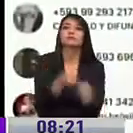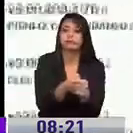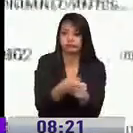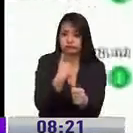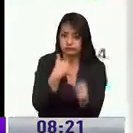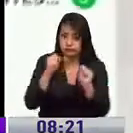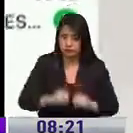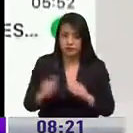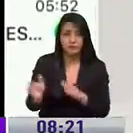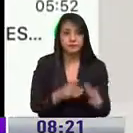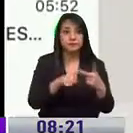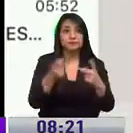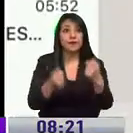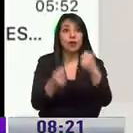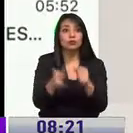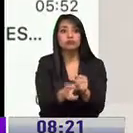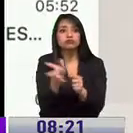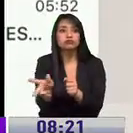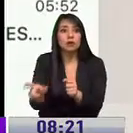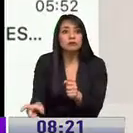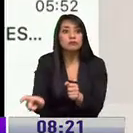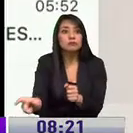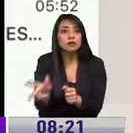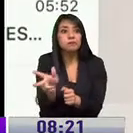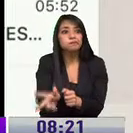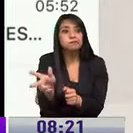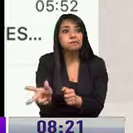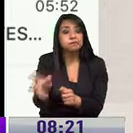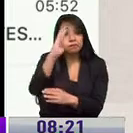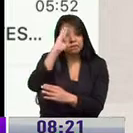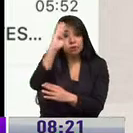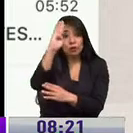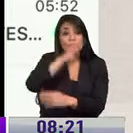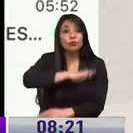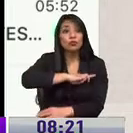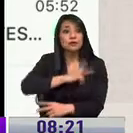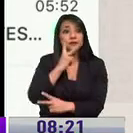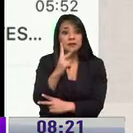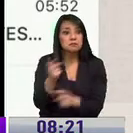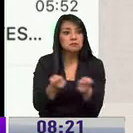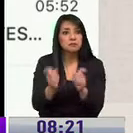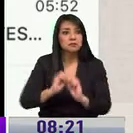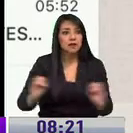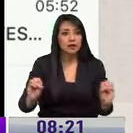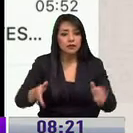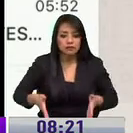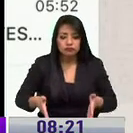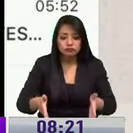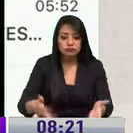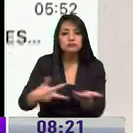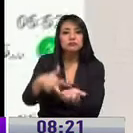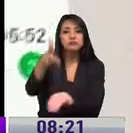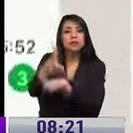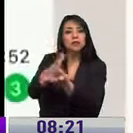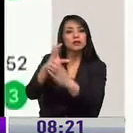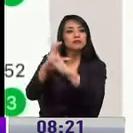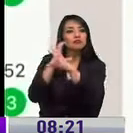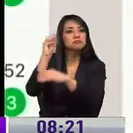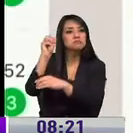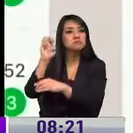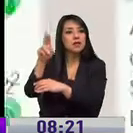realmente. Autos siempre se parquean en las aceras, no hay control ni policías ni municipio. Mariscal Sucre y Toacaso, sector parada de buses de Vena 2 y la